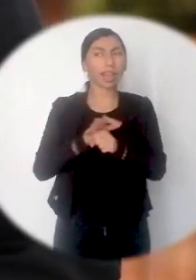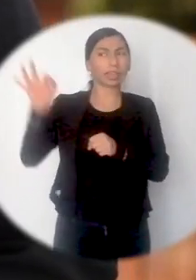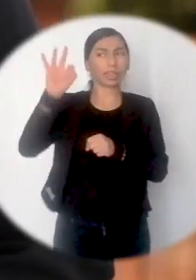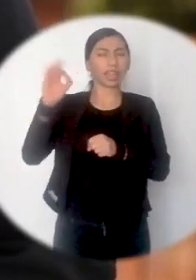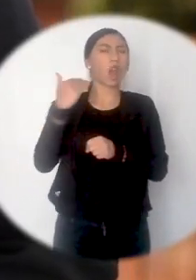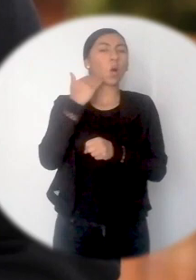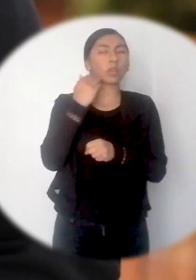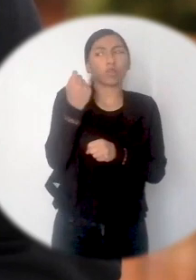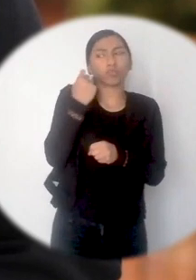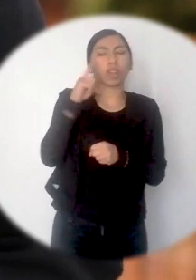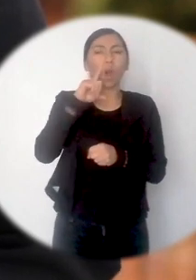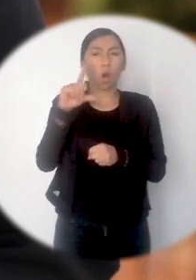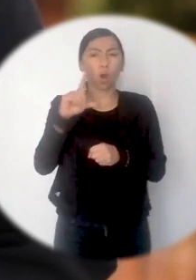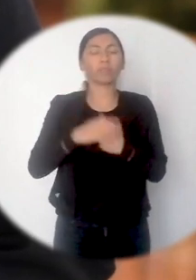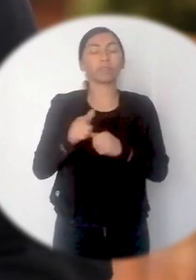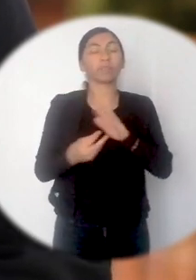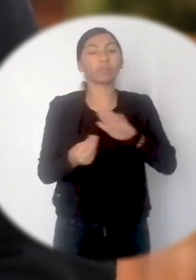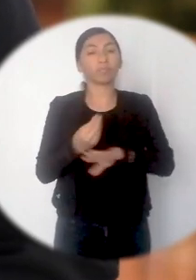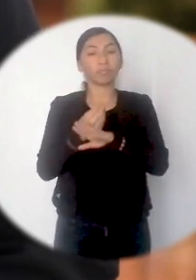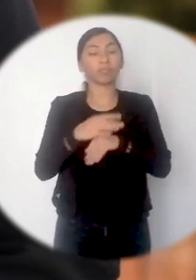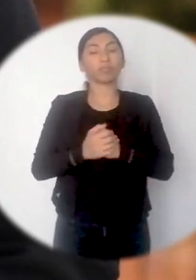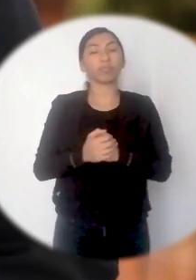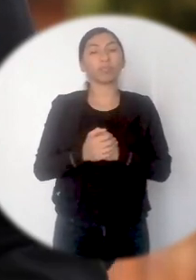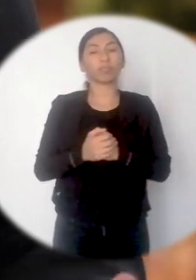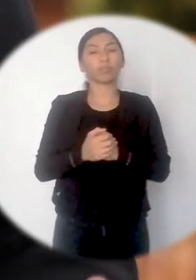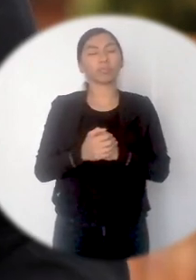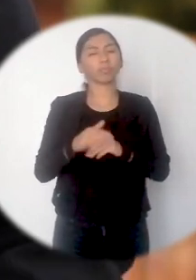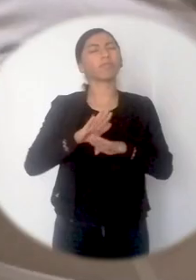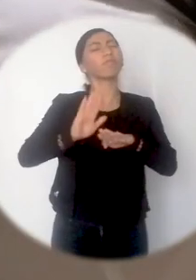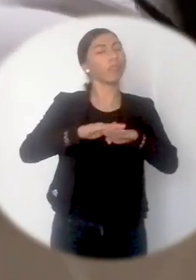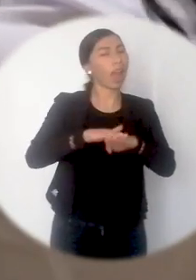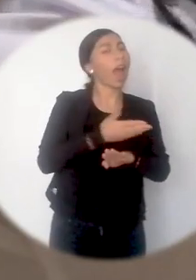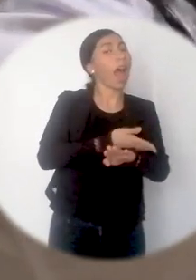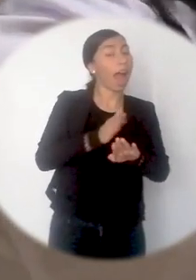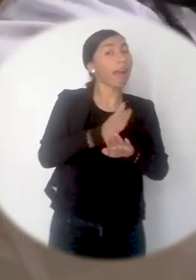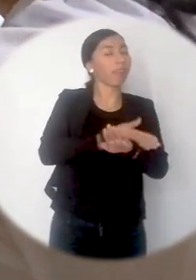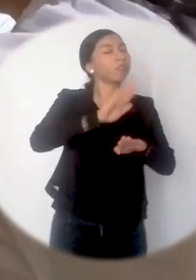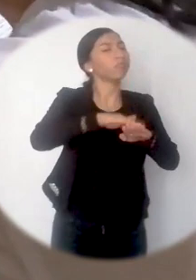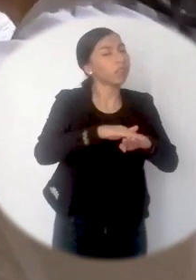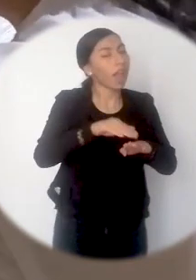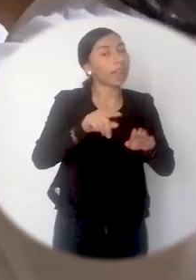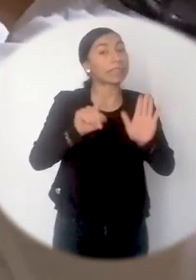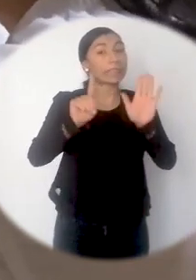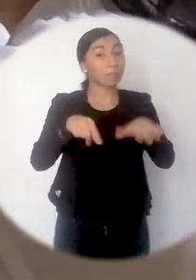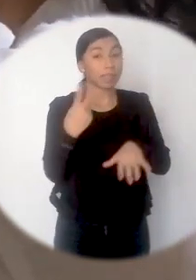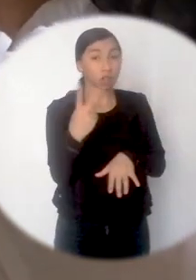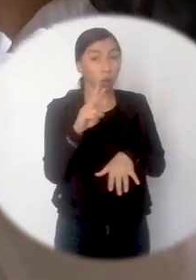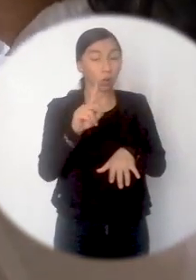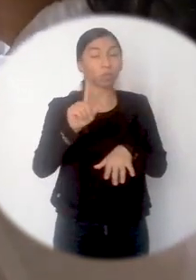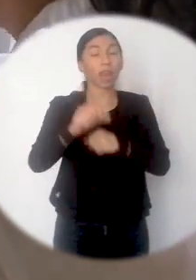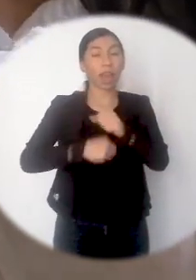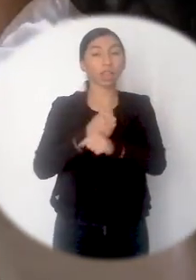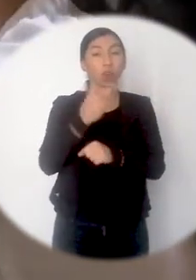COVID, que se realizó durante el mes de julio, el director general de la Unidad para las Víctimas, Ramón Rodríguez, había anunciado que en el segundo semestre del año 2020,